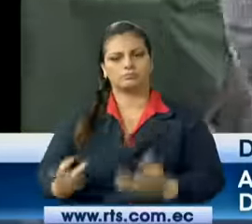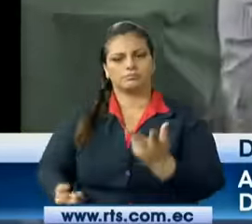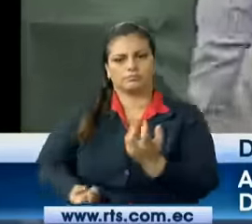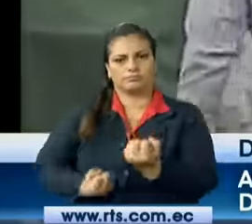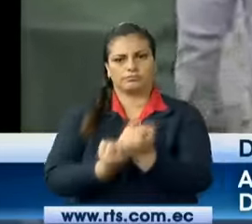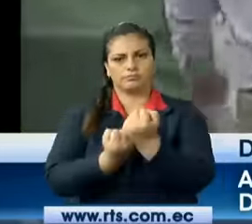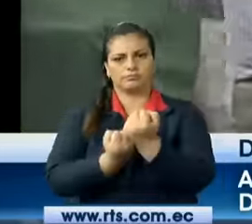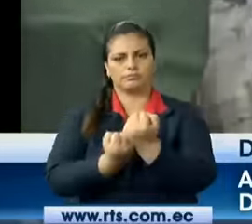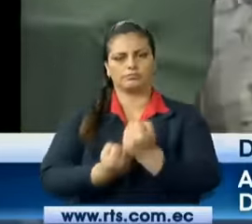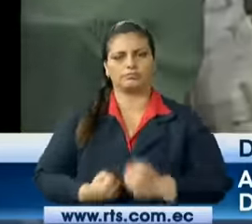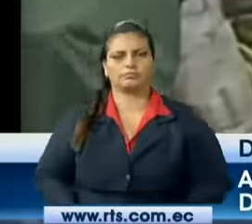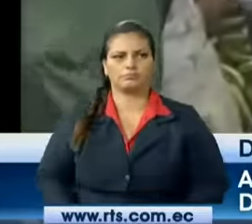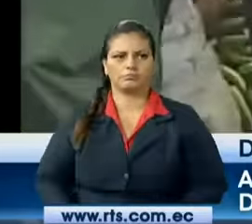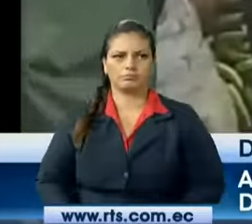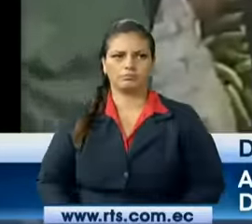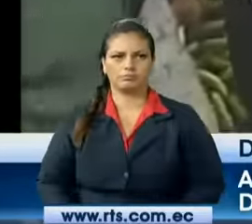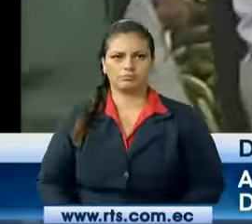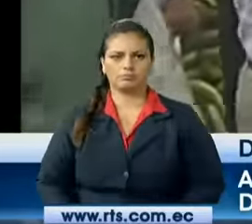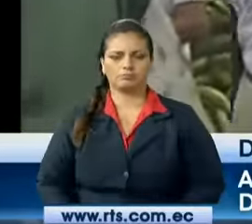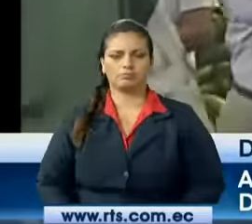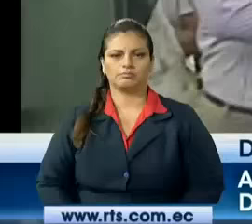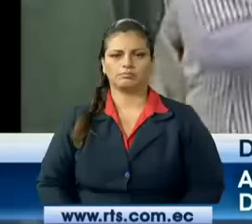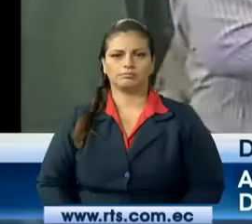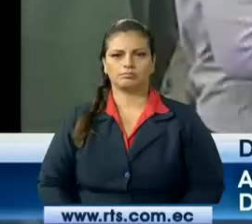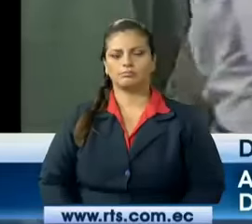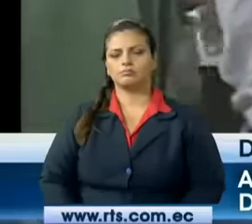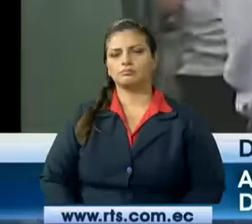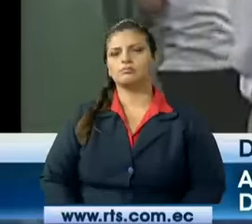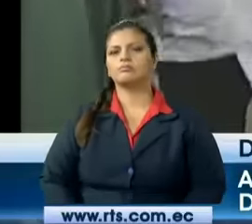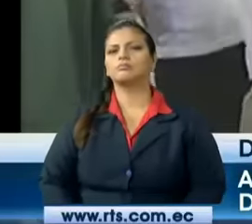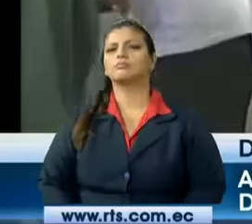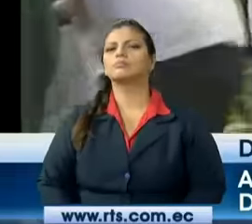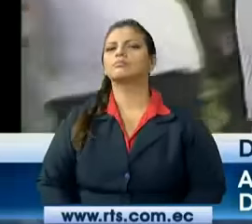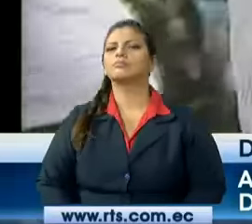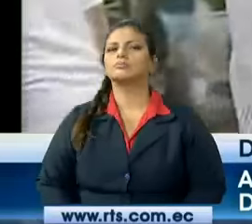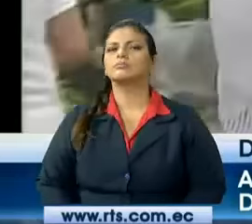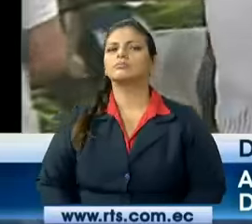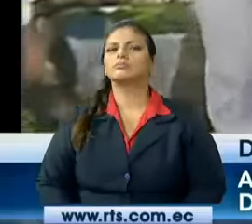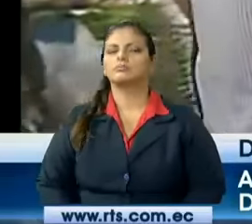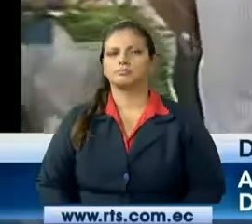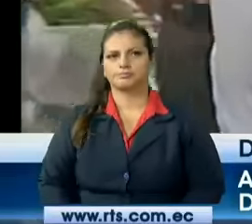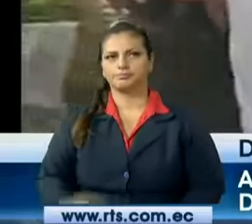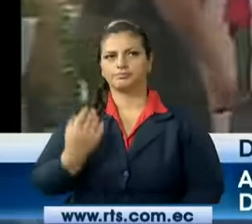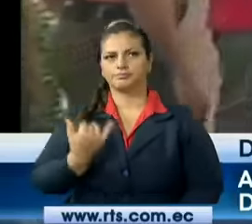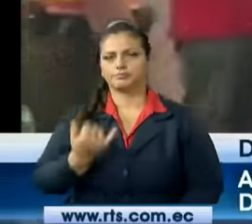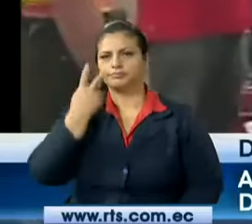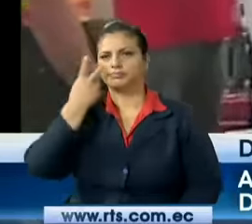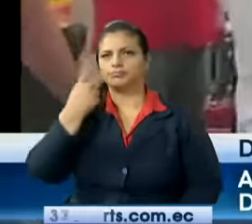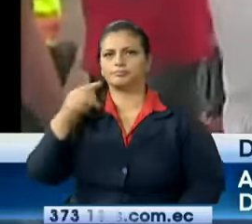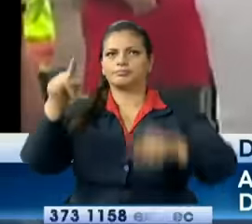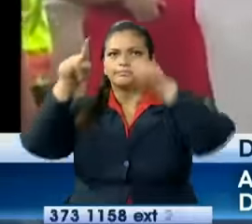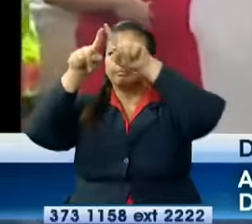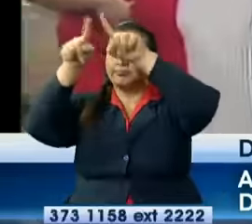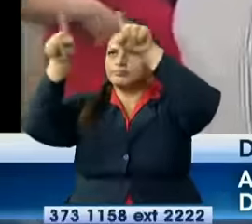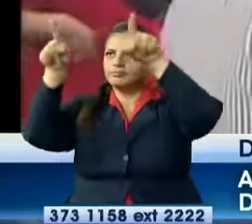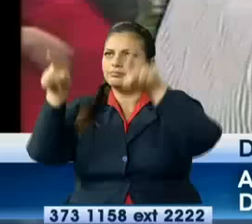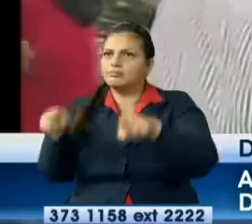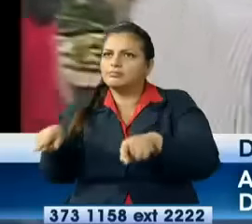fuerza pública, por si acaso, si puede haber algún tipo de descontrol. Y voy a leer la lista de precios, que esta sí está como que más legible,